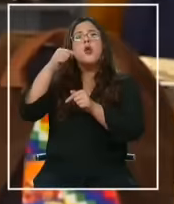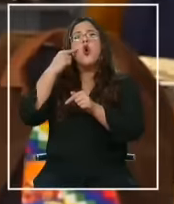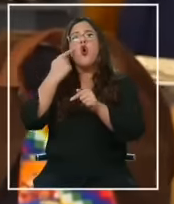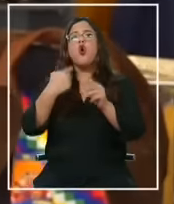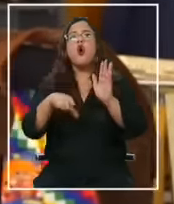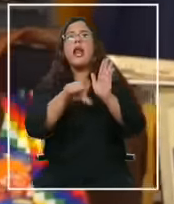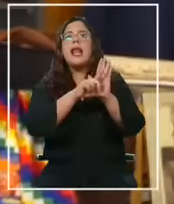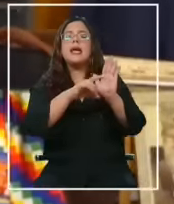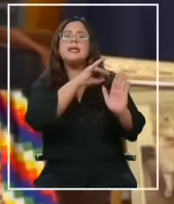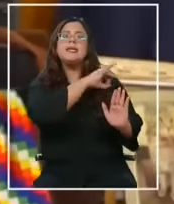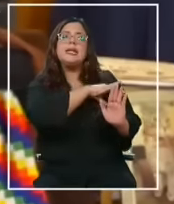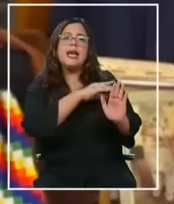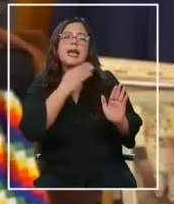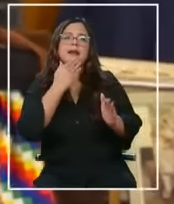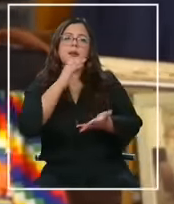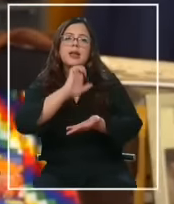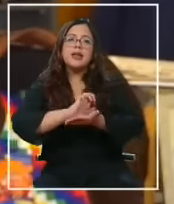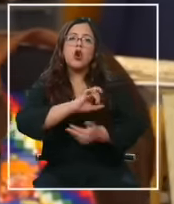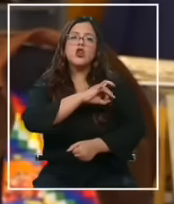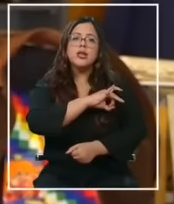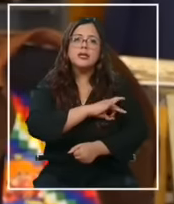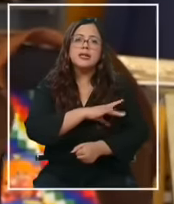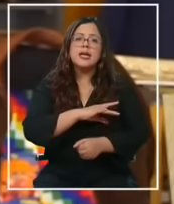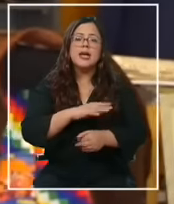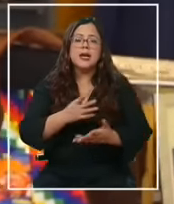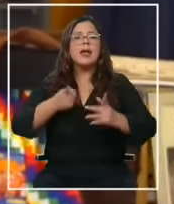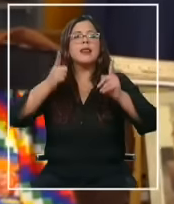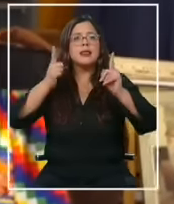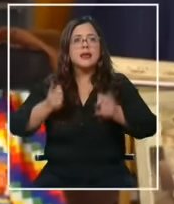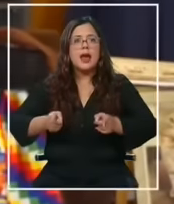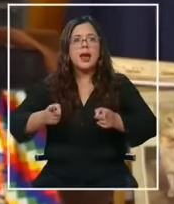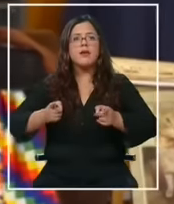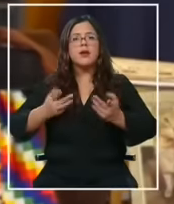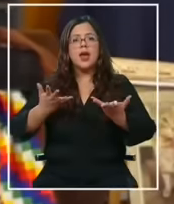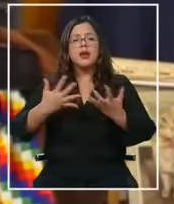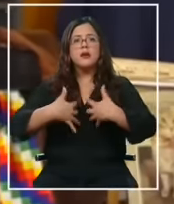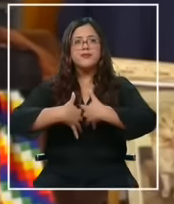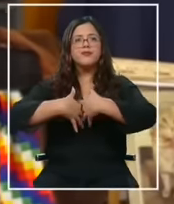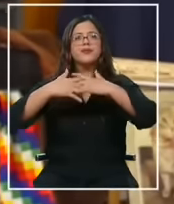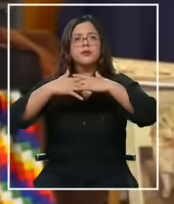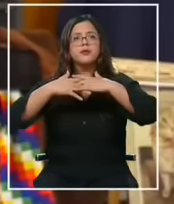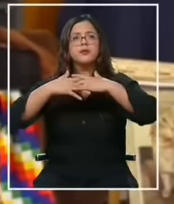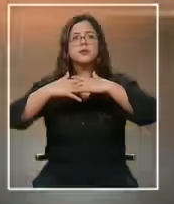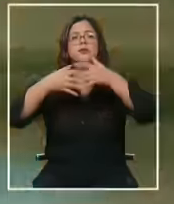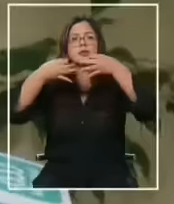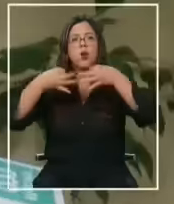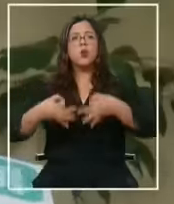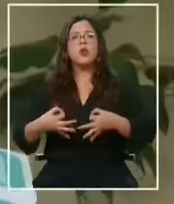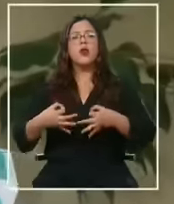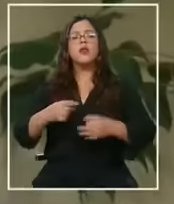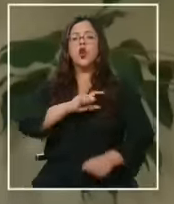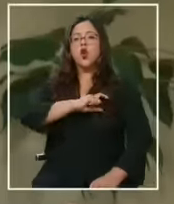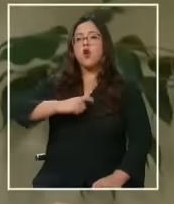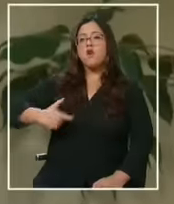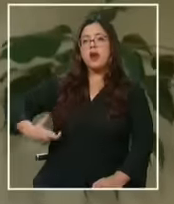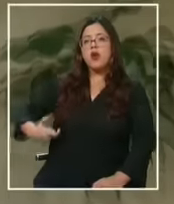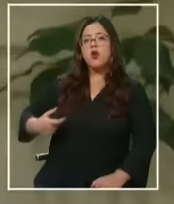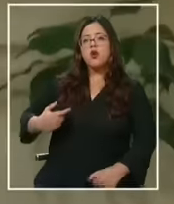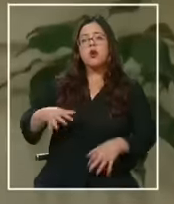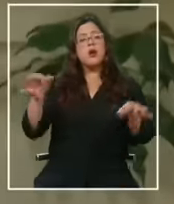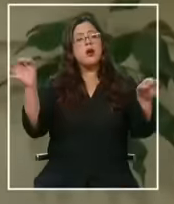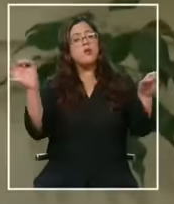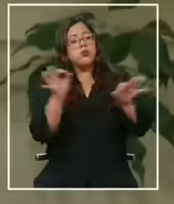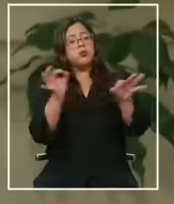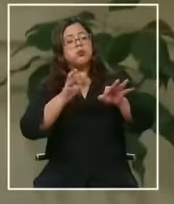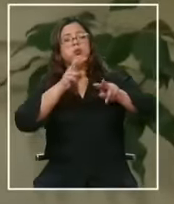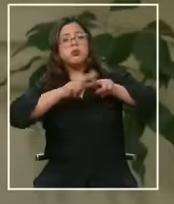chilena, creo que hoy día el Estado de Chile tiene el deber de reforzar precisamente la seguridad. El gobernador corrigió sus dichos